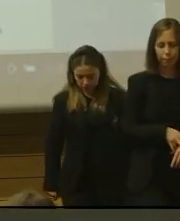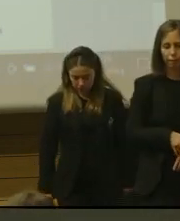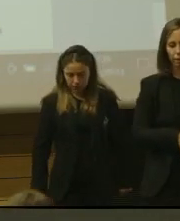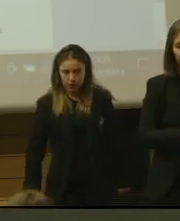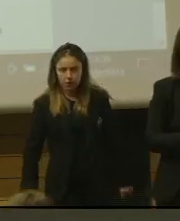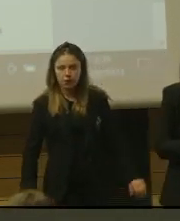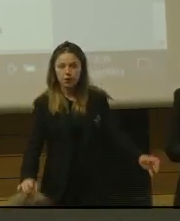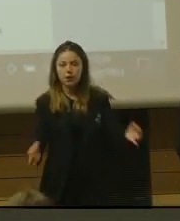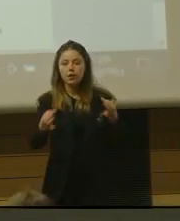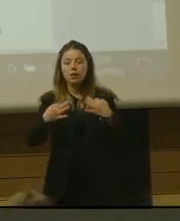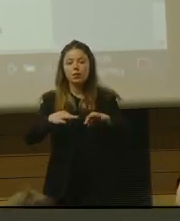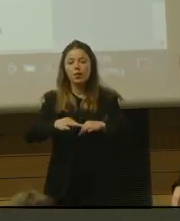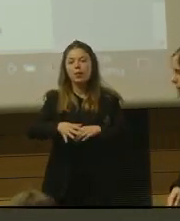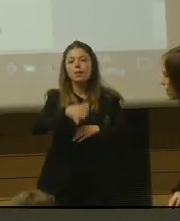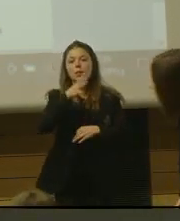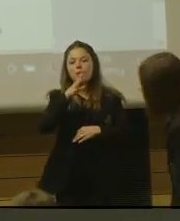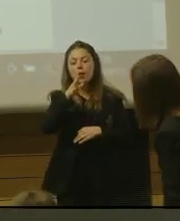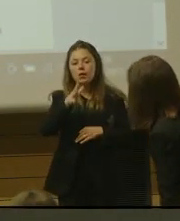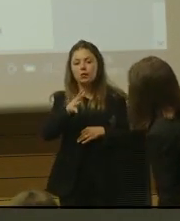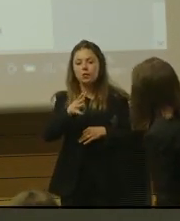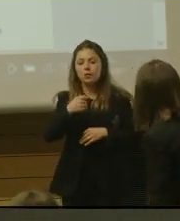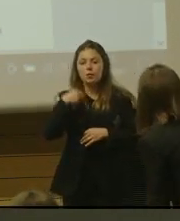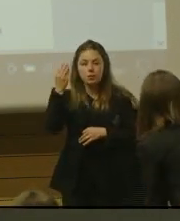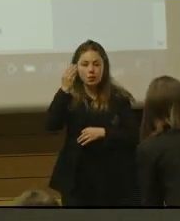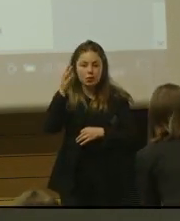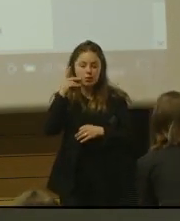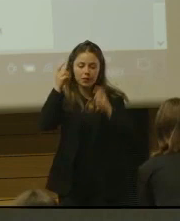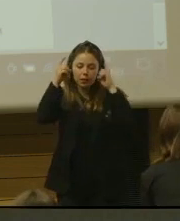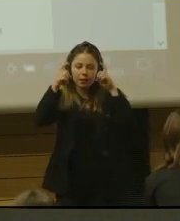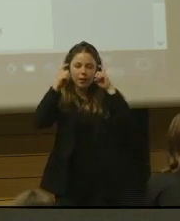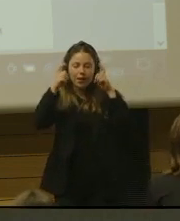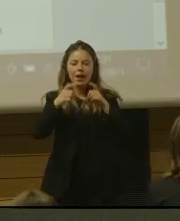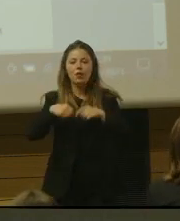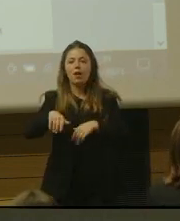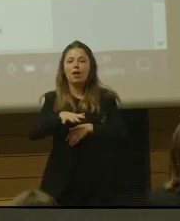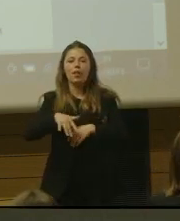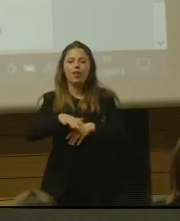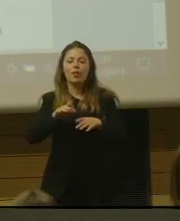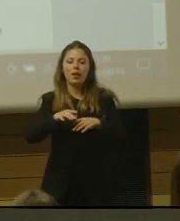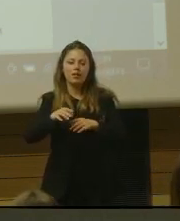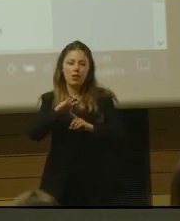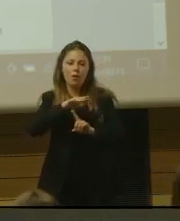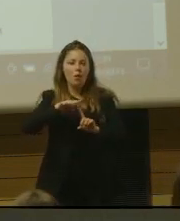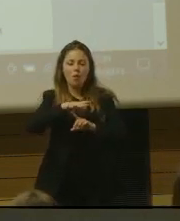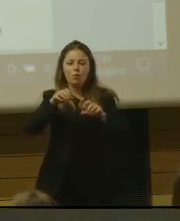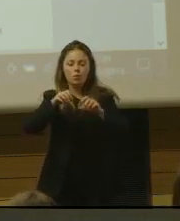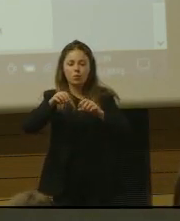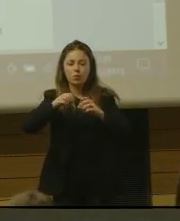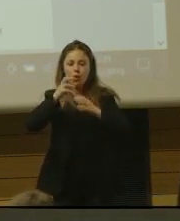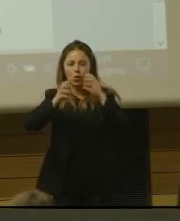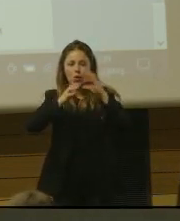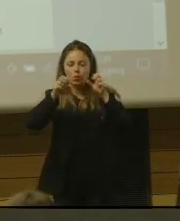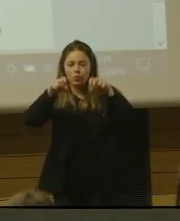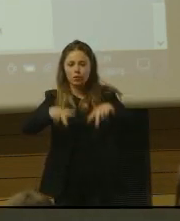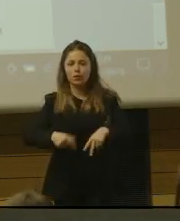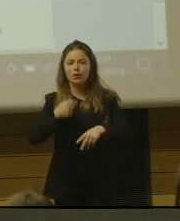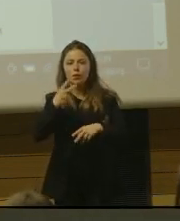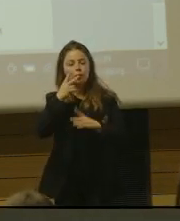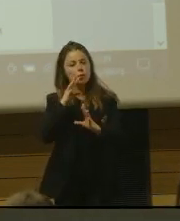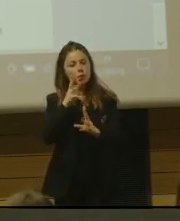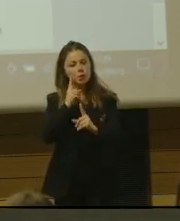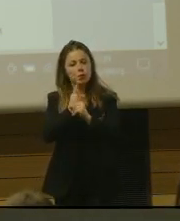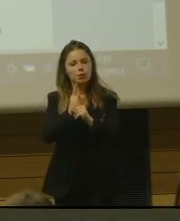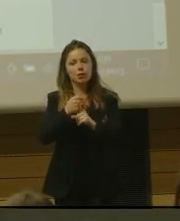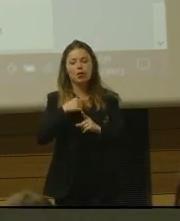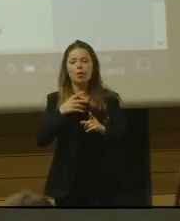¿no? Por lo tanto, pues, por supuesto, tenemos que abogar por esos lugares libres de humo, y yo especialmente, que soy totalmente antitabaco, como debe ser, me alegro mucho